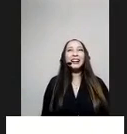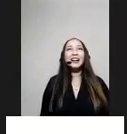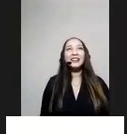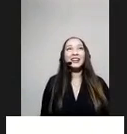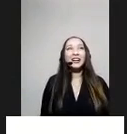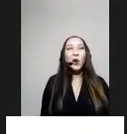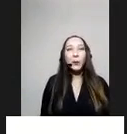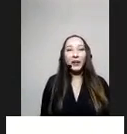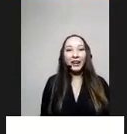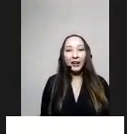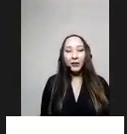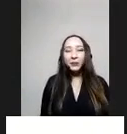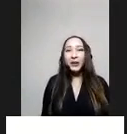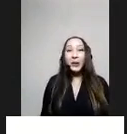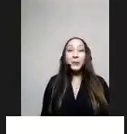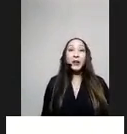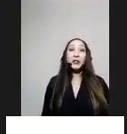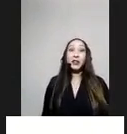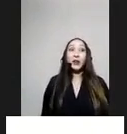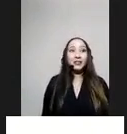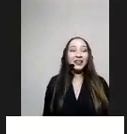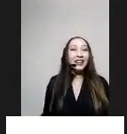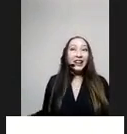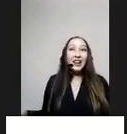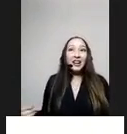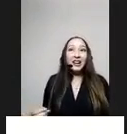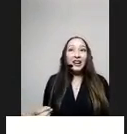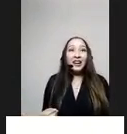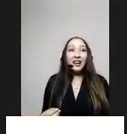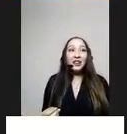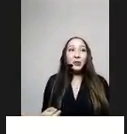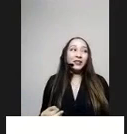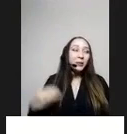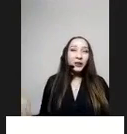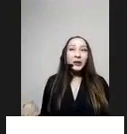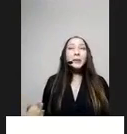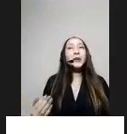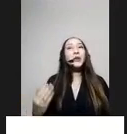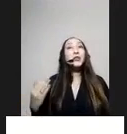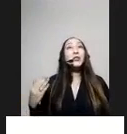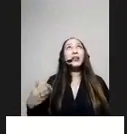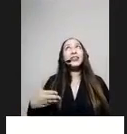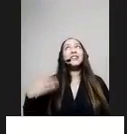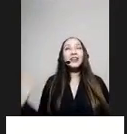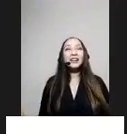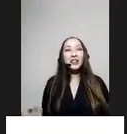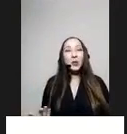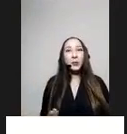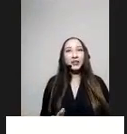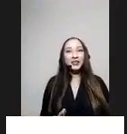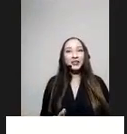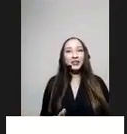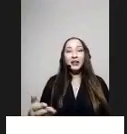debería ser tan complicado, pero sí lo es. No es imposible, pero no es tan fácil